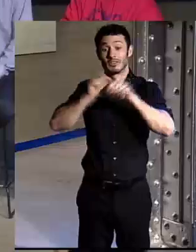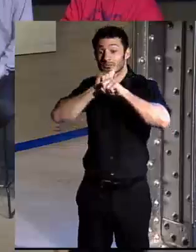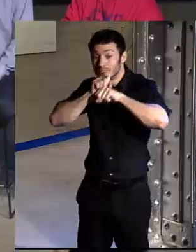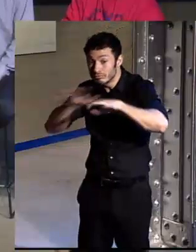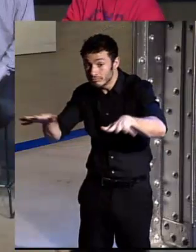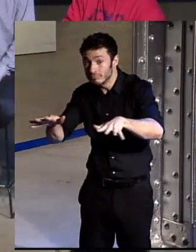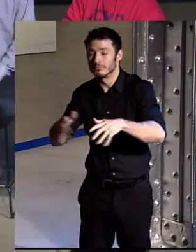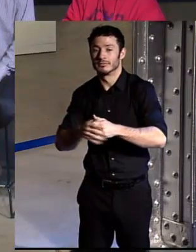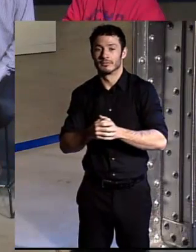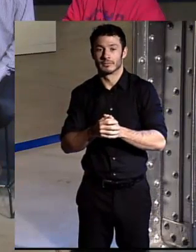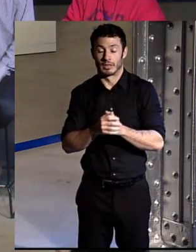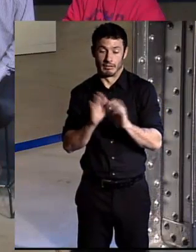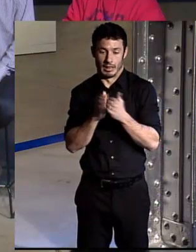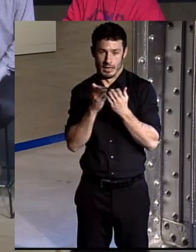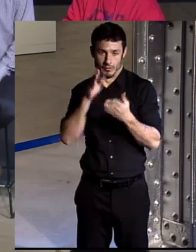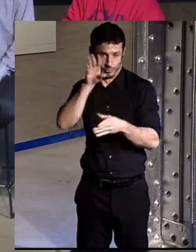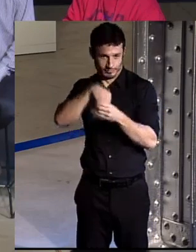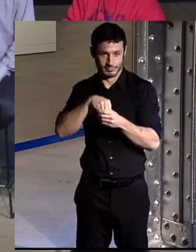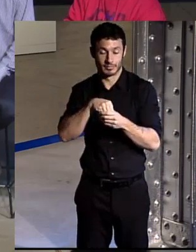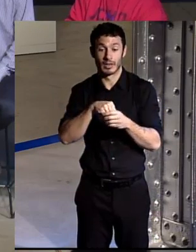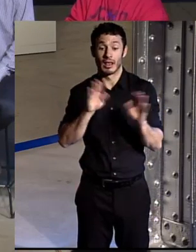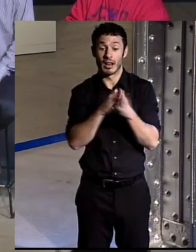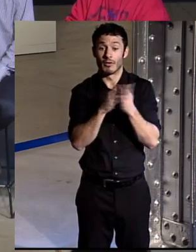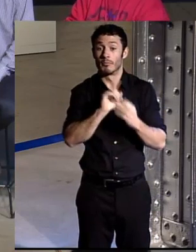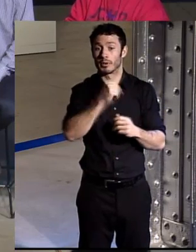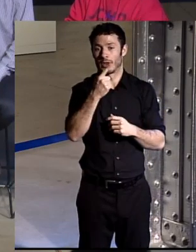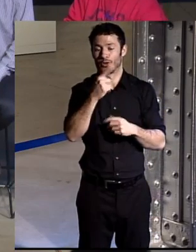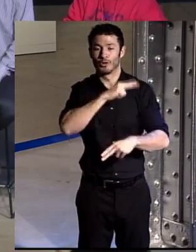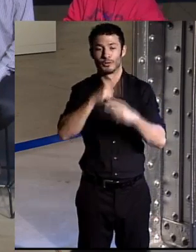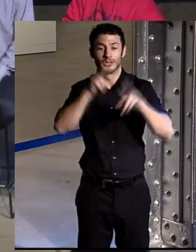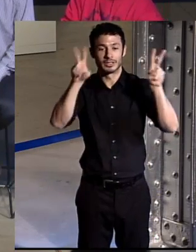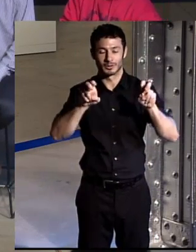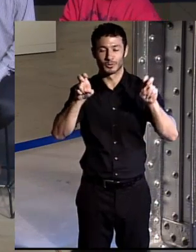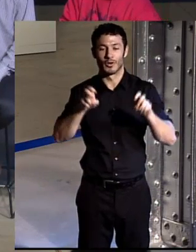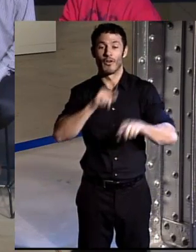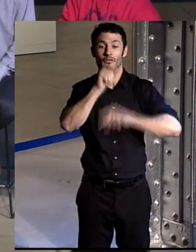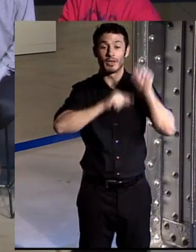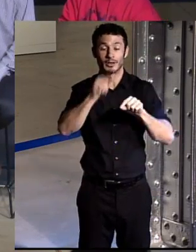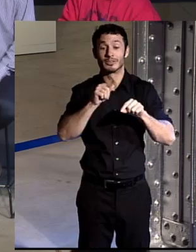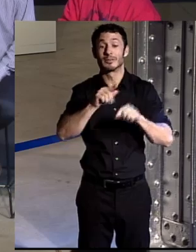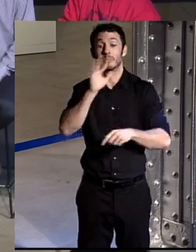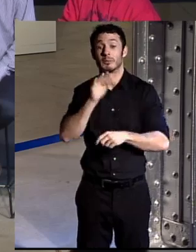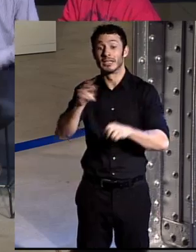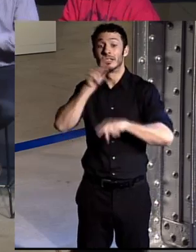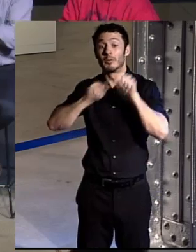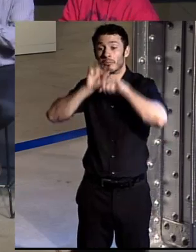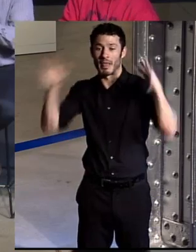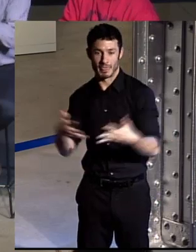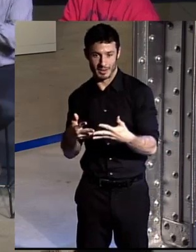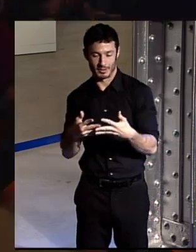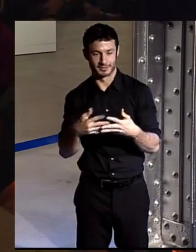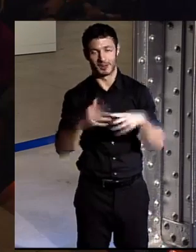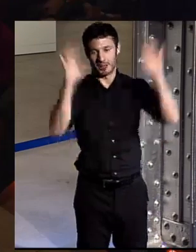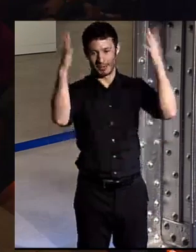libro. Estamos aquí para presentar este libro, que es el primero de una colección, se llama Virus y Pandemias. El autor es Ignacio López Goñi, dale un abrazo, iba a decir un